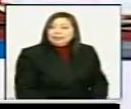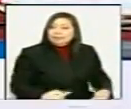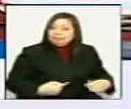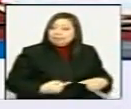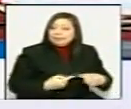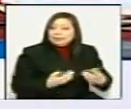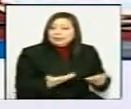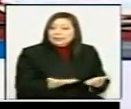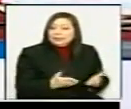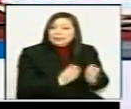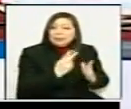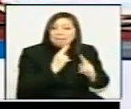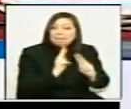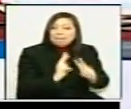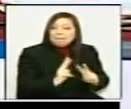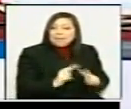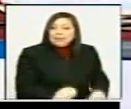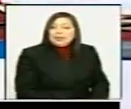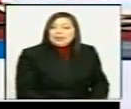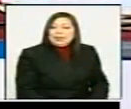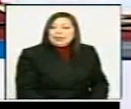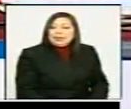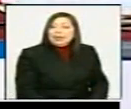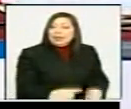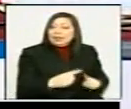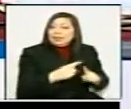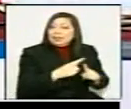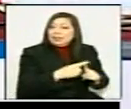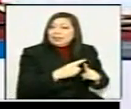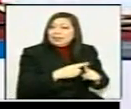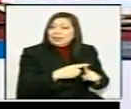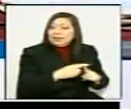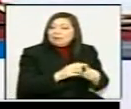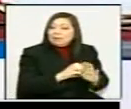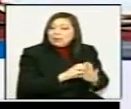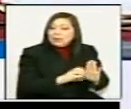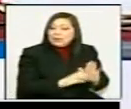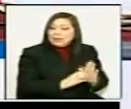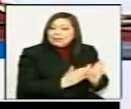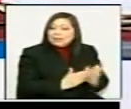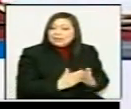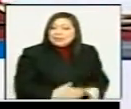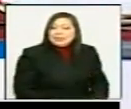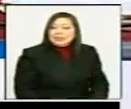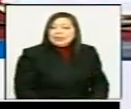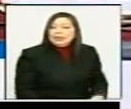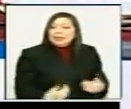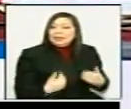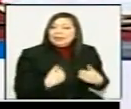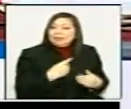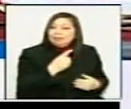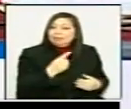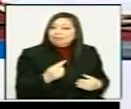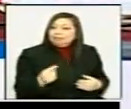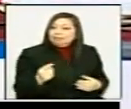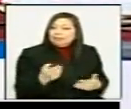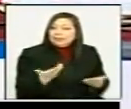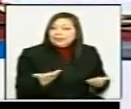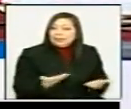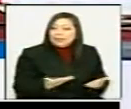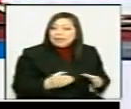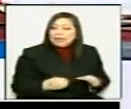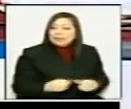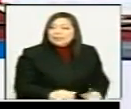apelación, determina que el tribunal arbitral debe anular ese laudo y